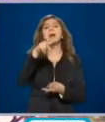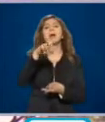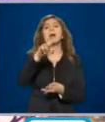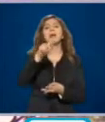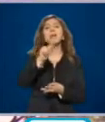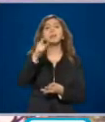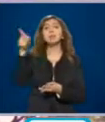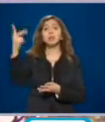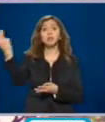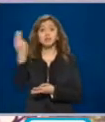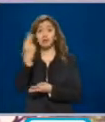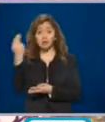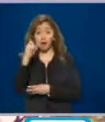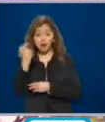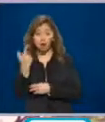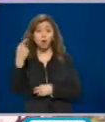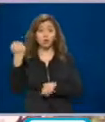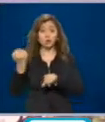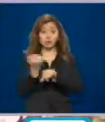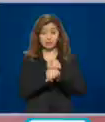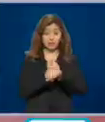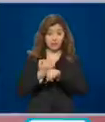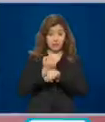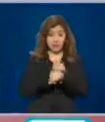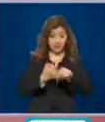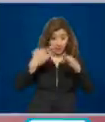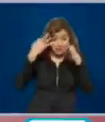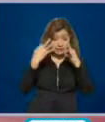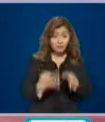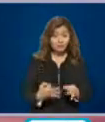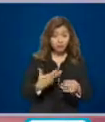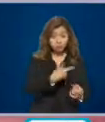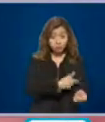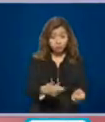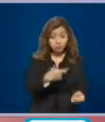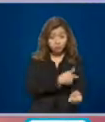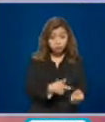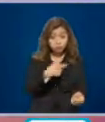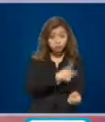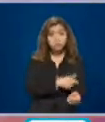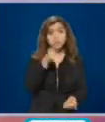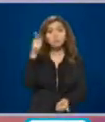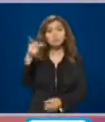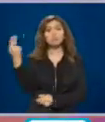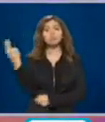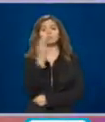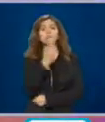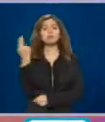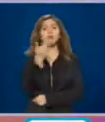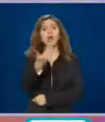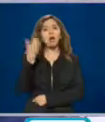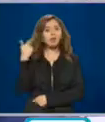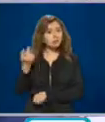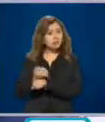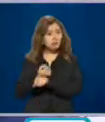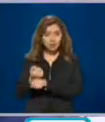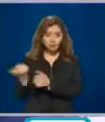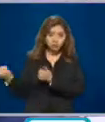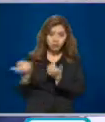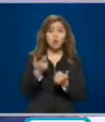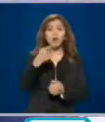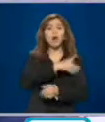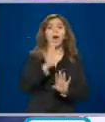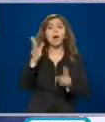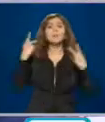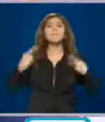¿Sí? La sangre completa es cuando hay un accidente, algo grave que requiere restitución, porque hay una gran pérdida